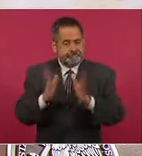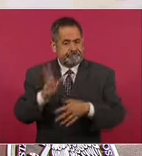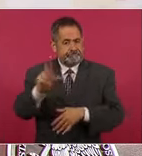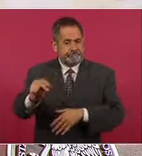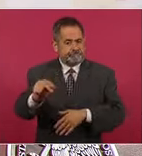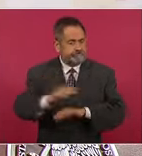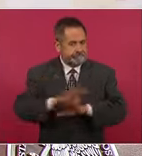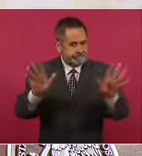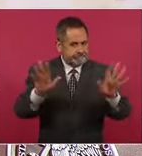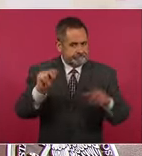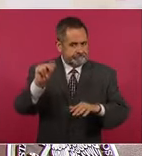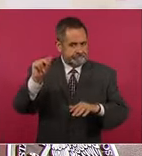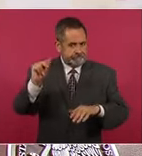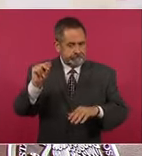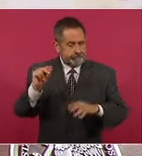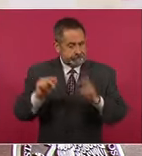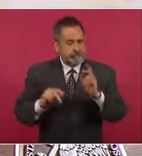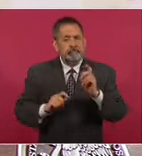y que